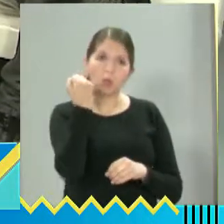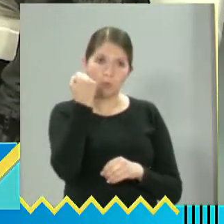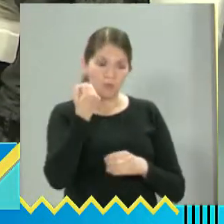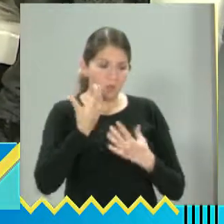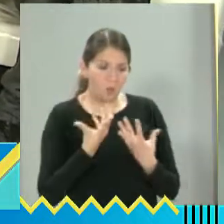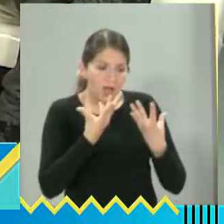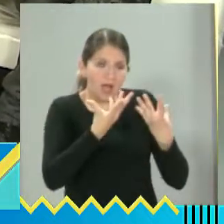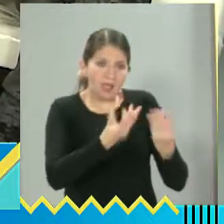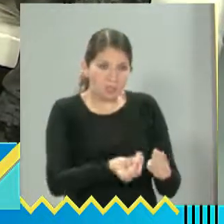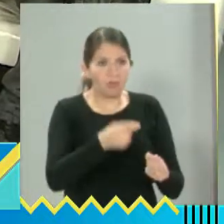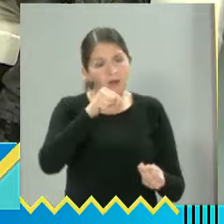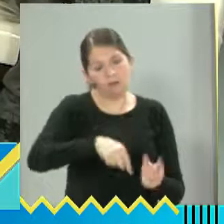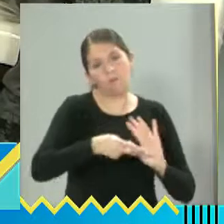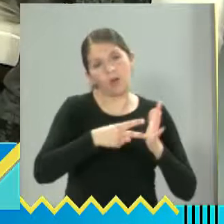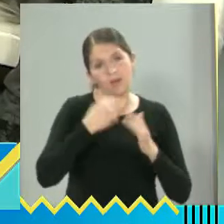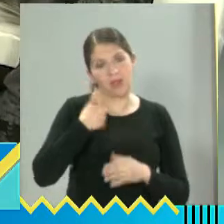Argentina.